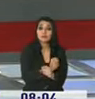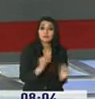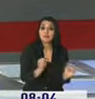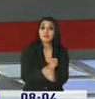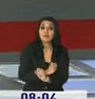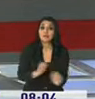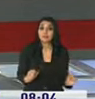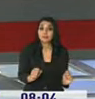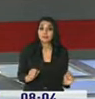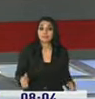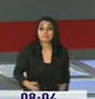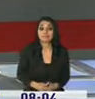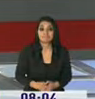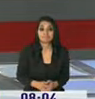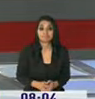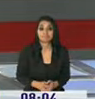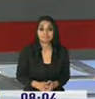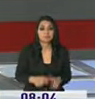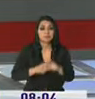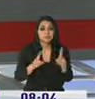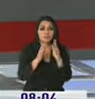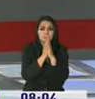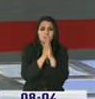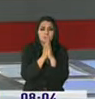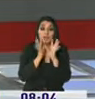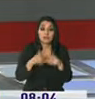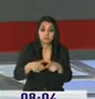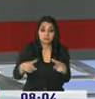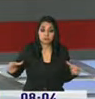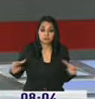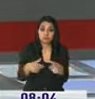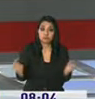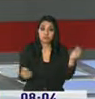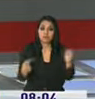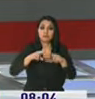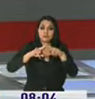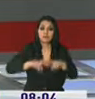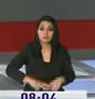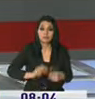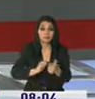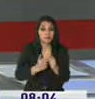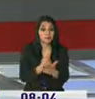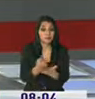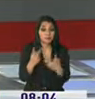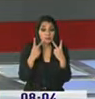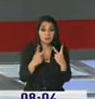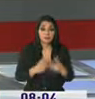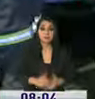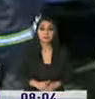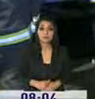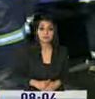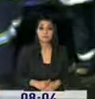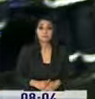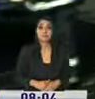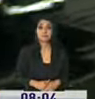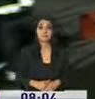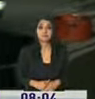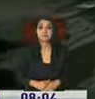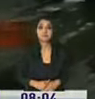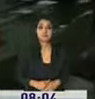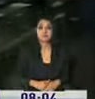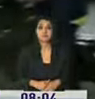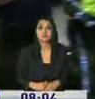convierta en una desgracia mayor, pero por Dios, este tipo de automotores, revisión yo creo que cada semana. Veamos.